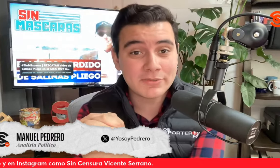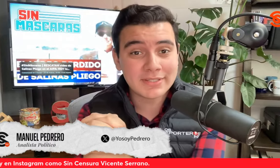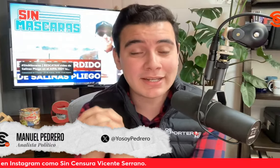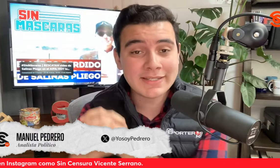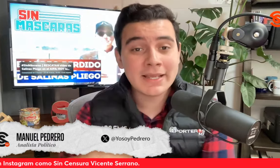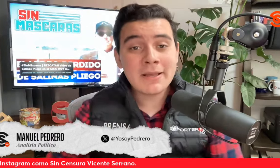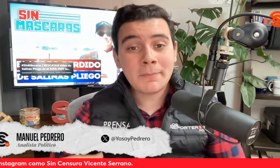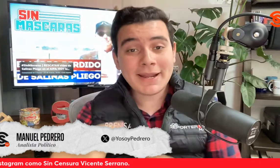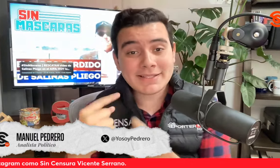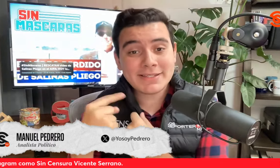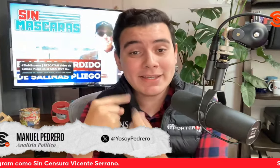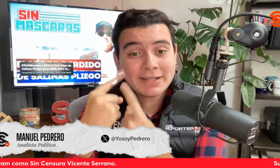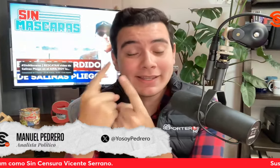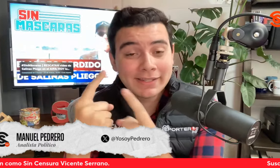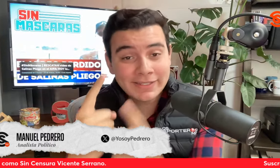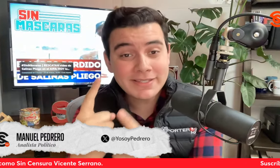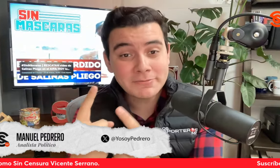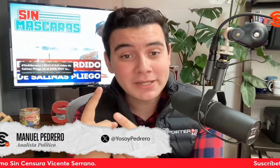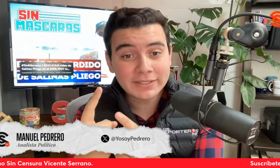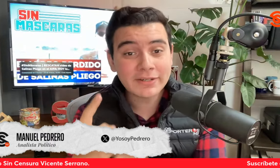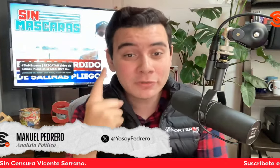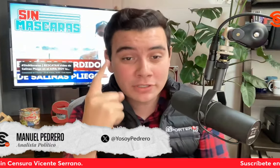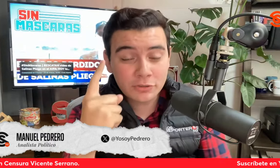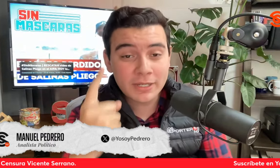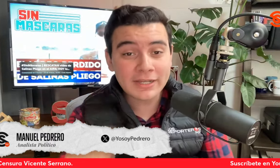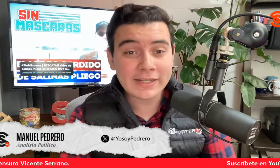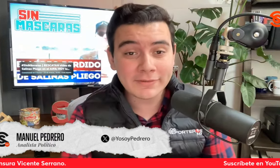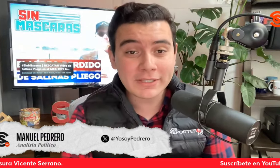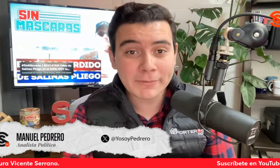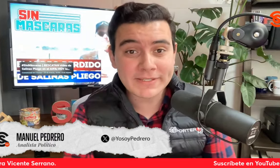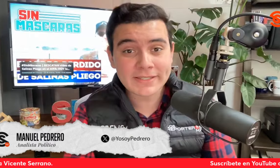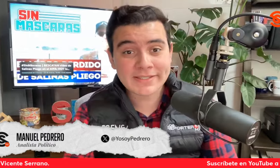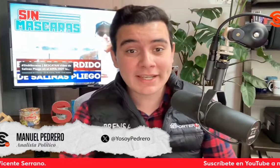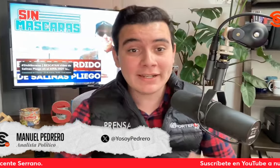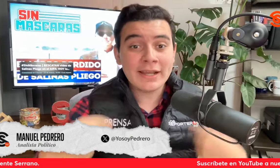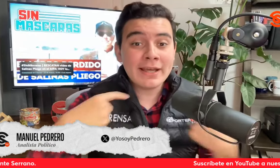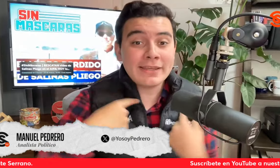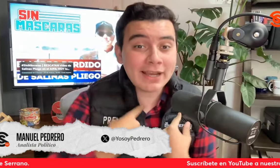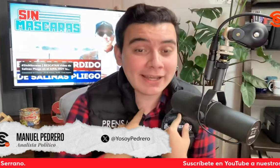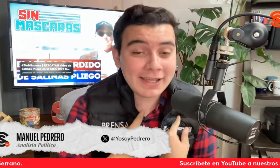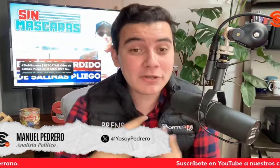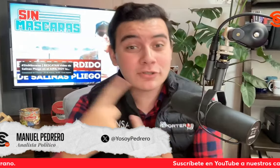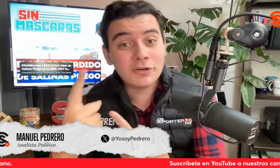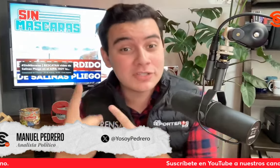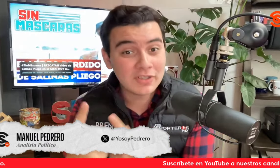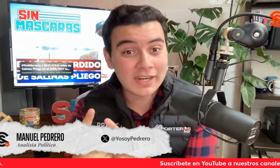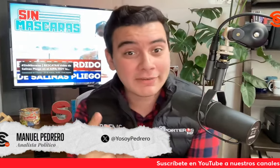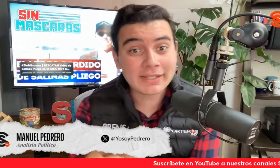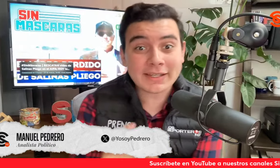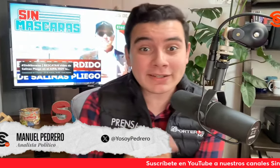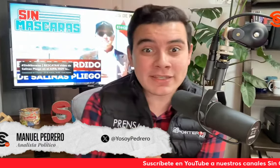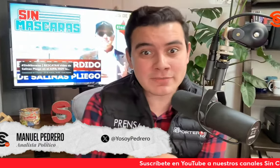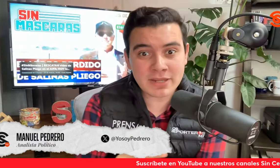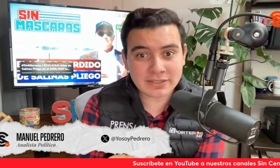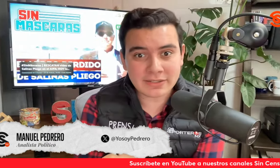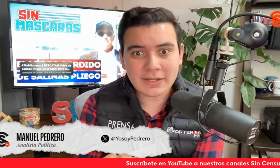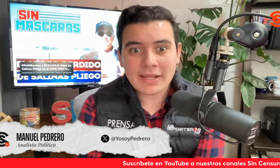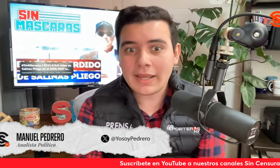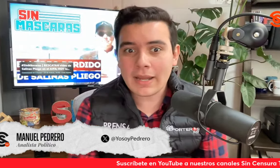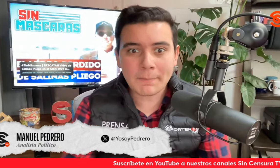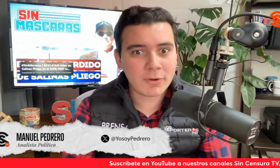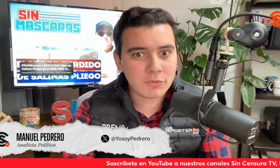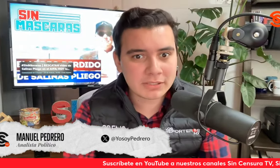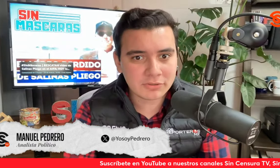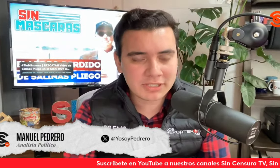redes sociales para exigir que Denise merker no estuviera en el debate presidencial Ya que ellos consideraban que Denise merker